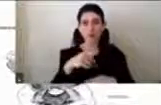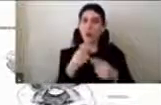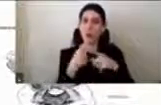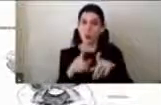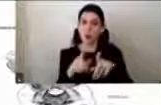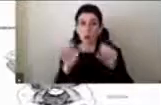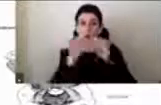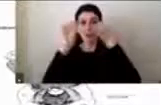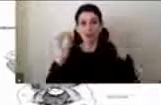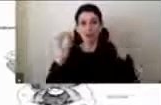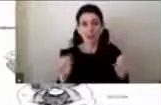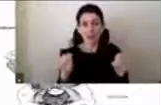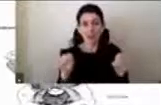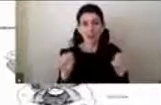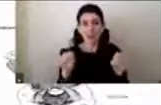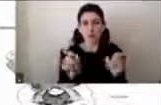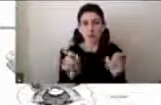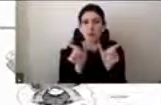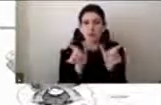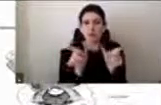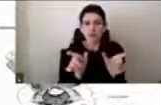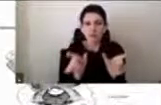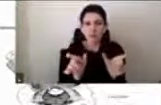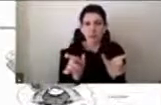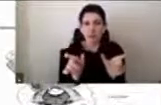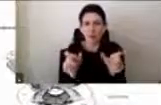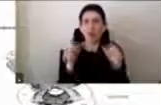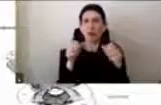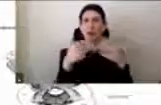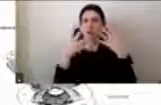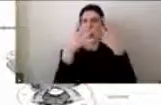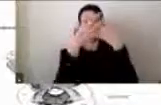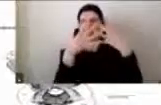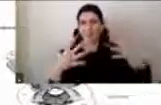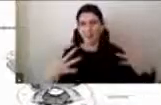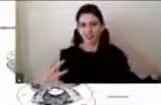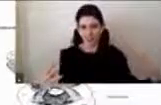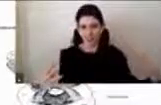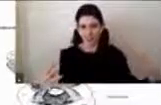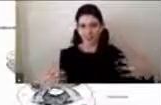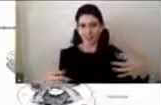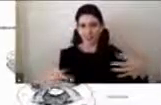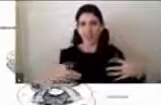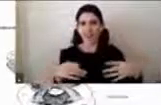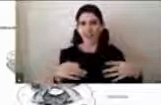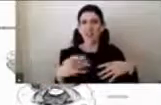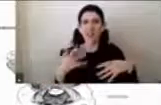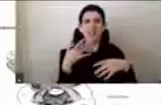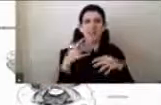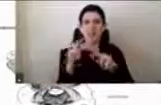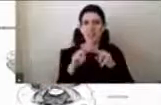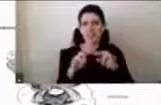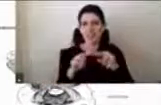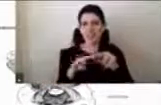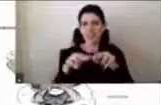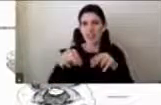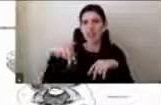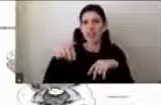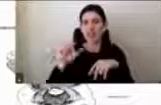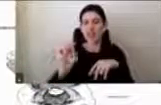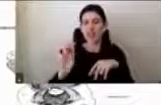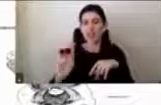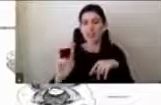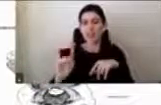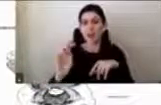que corresponden a una serie de redes neuronales que liberan principalmente ciertos neurotransmisores y dentro de los cuales